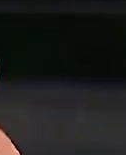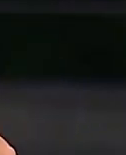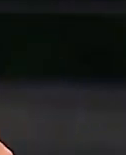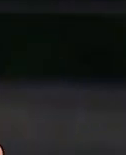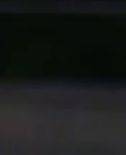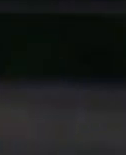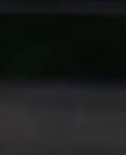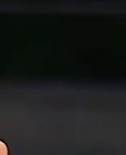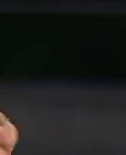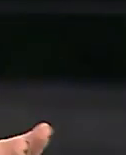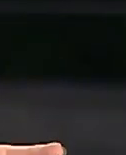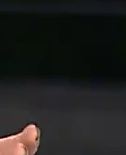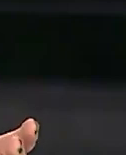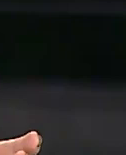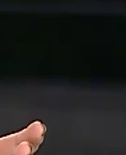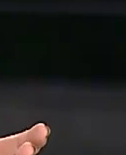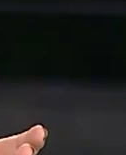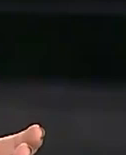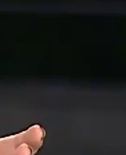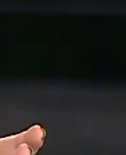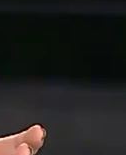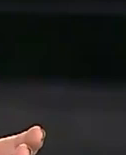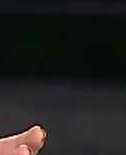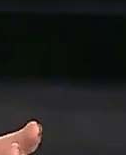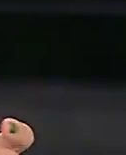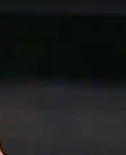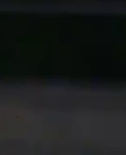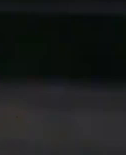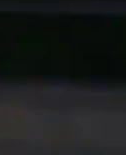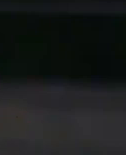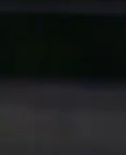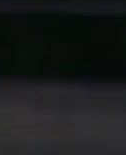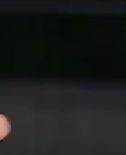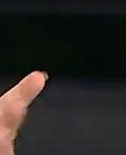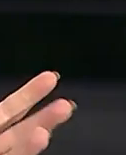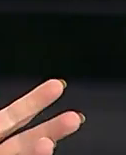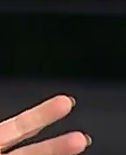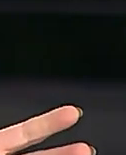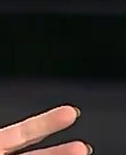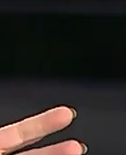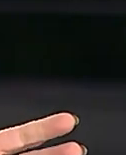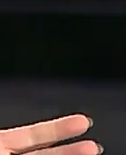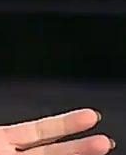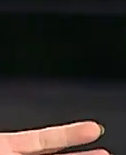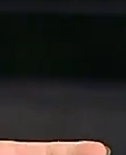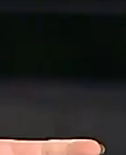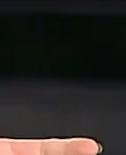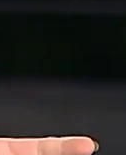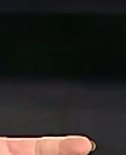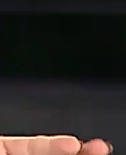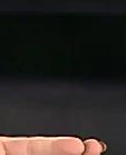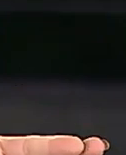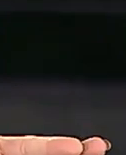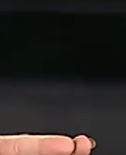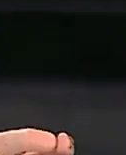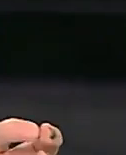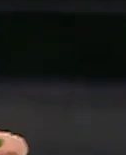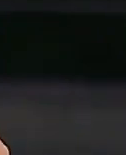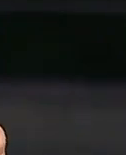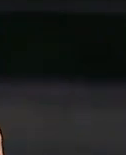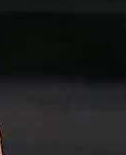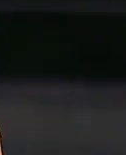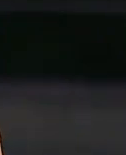los macroproyectos y las unidades de instrumentos de gestión para que se puedan llevar a cabo como está previsto el modelo de ocupación territorial